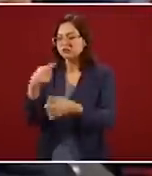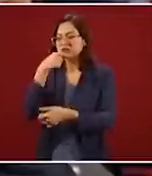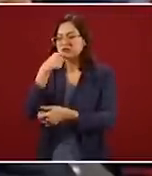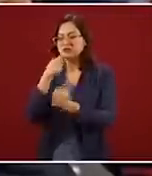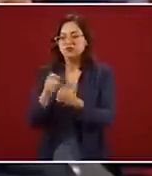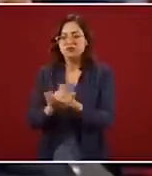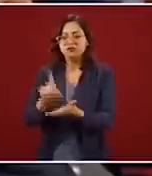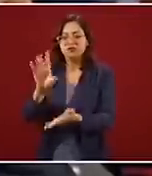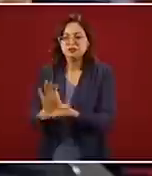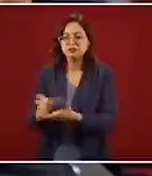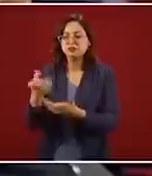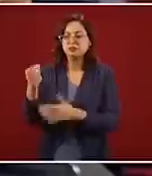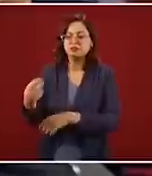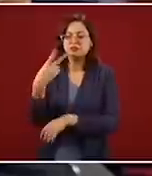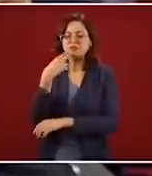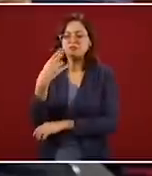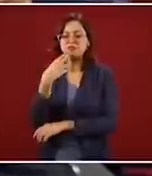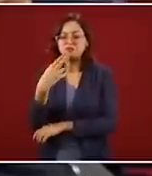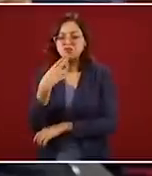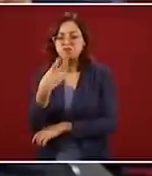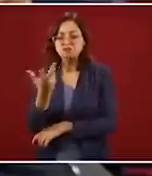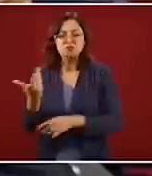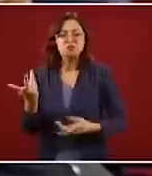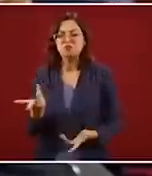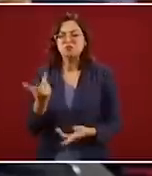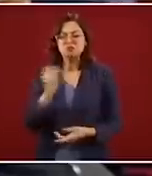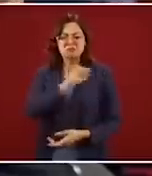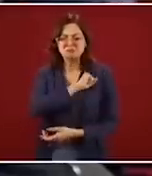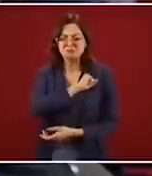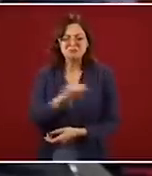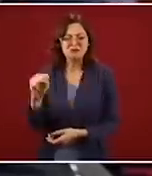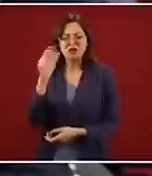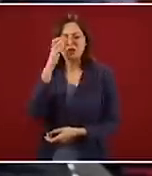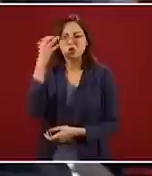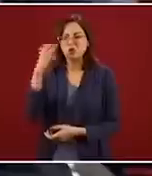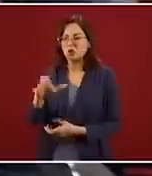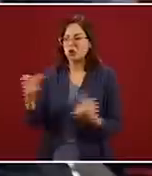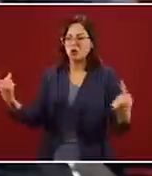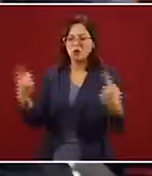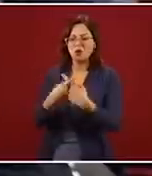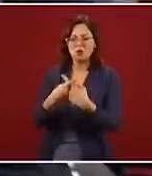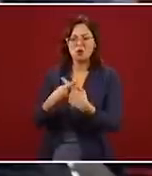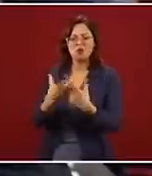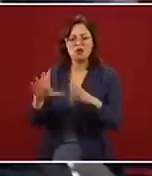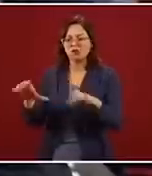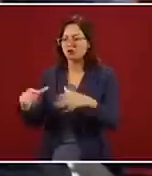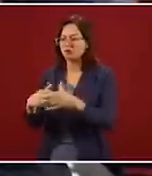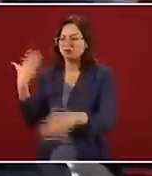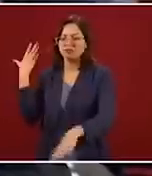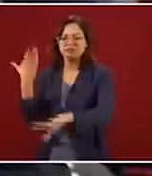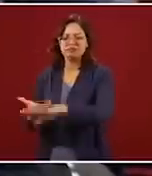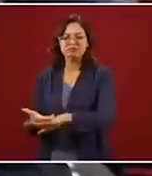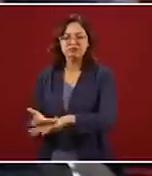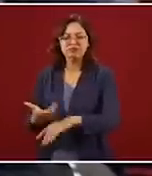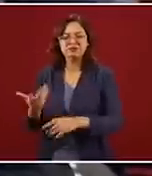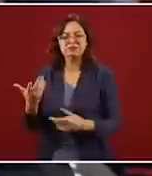pues utilizados para fines incluso perversos o contrarios a toda cuestión comunitaria.